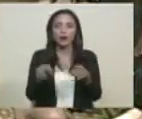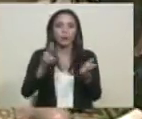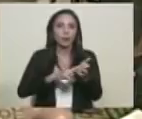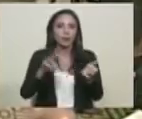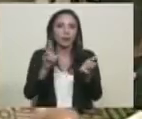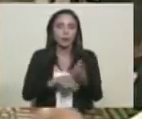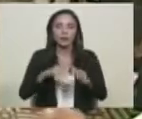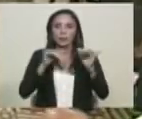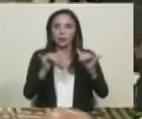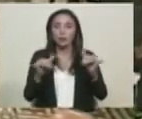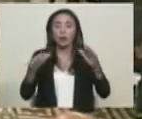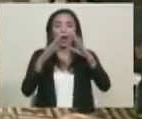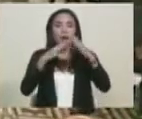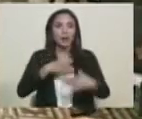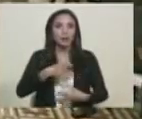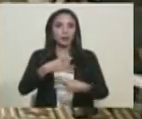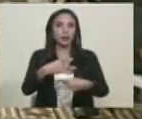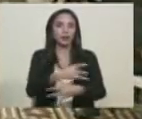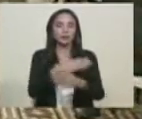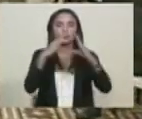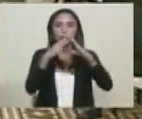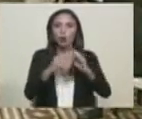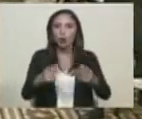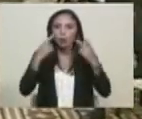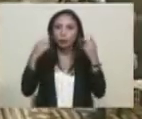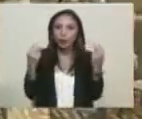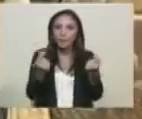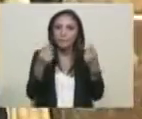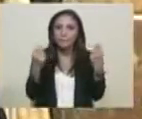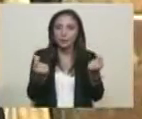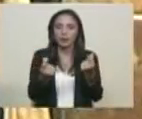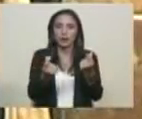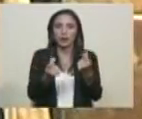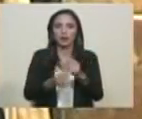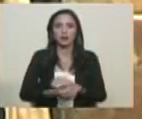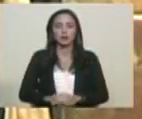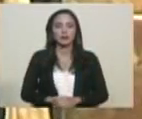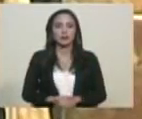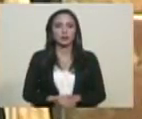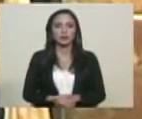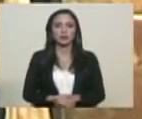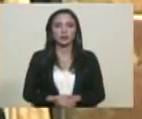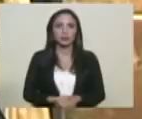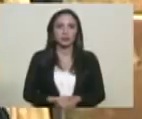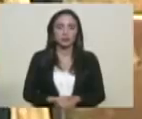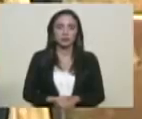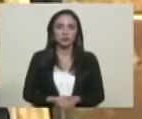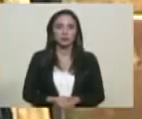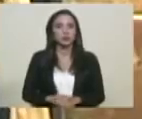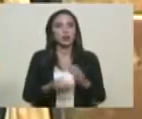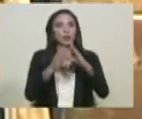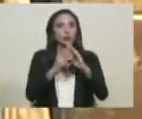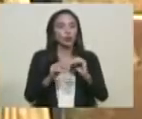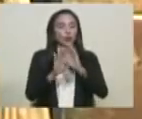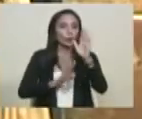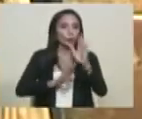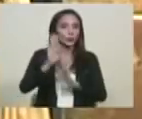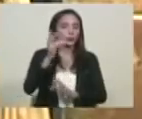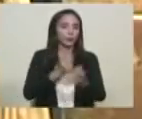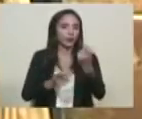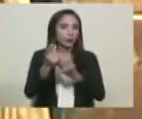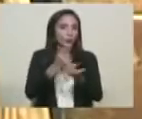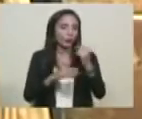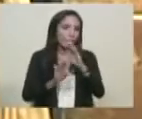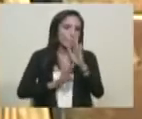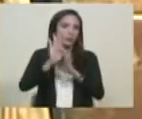interés. Todo el país está pendiente de la activación del programa de recuperación económica, crecimiento y prosperidad,